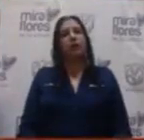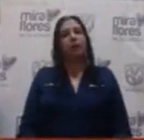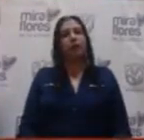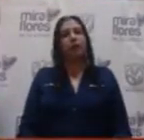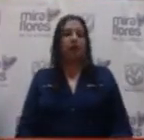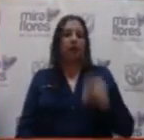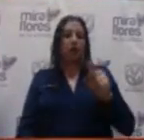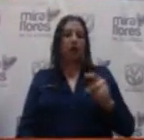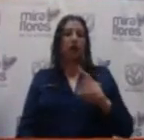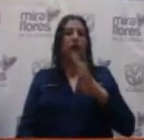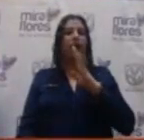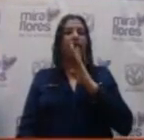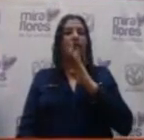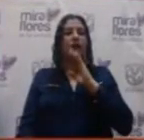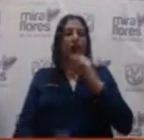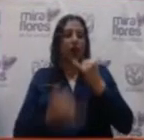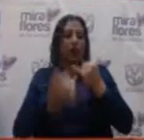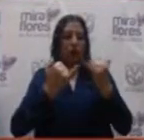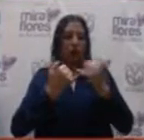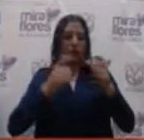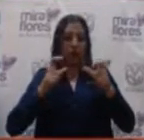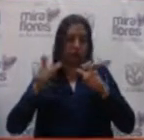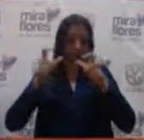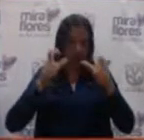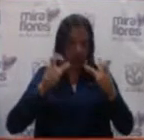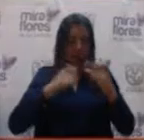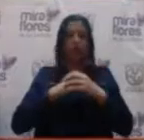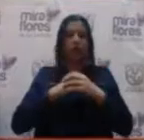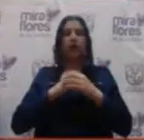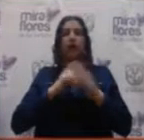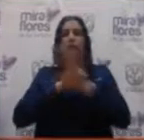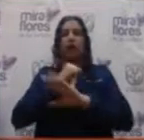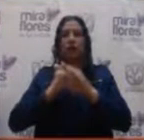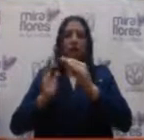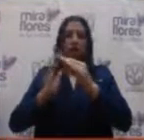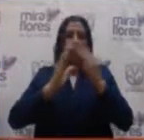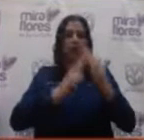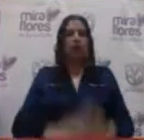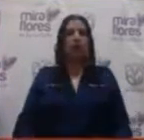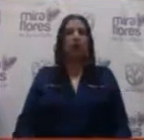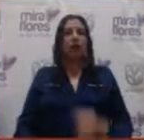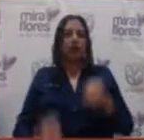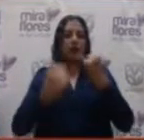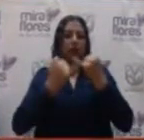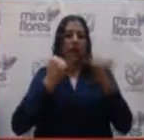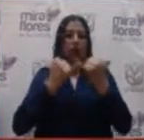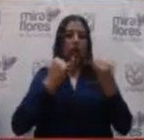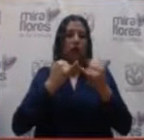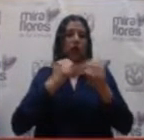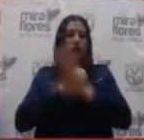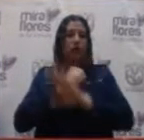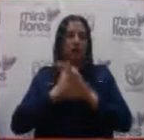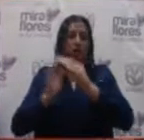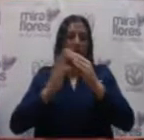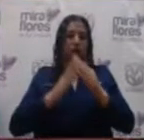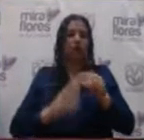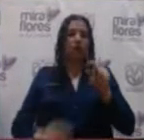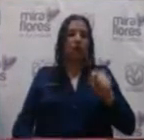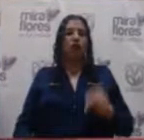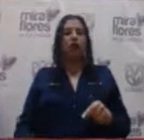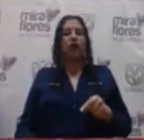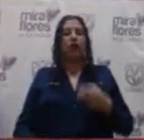usted habla de la última inspección que hizo Defensa Civil, ¿no es cierto? Esa última inspección que hizo Defensa Civil fue